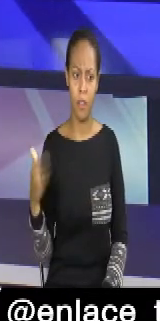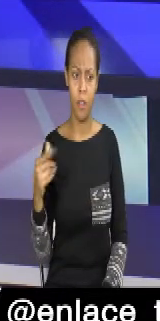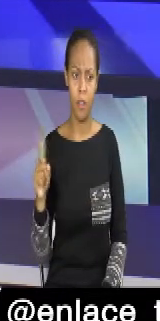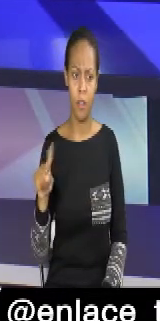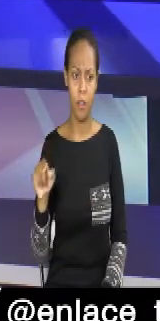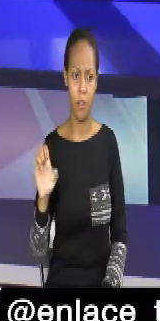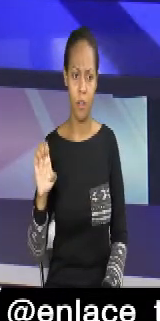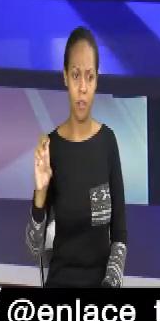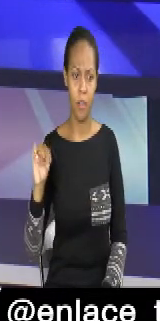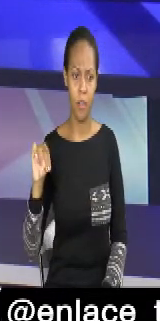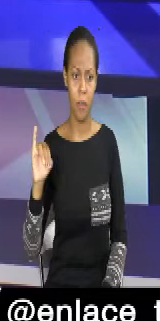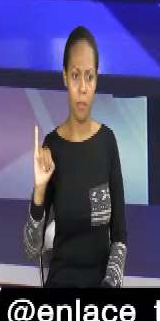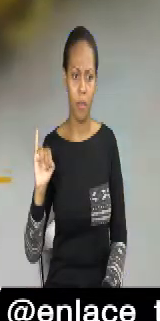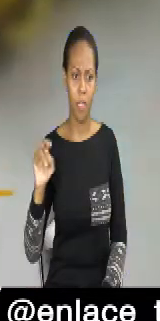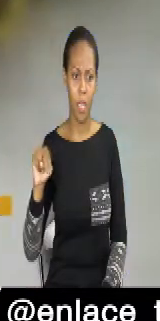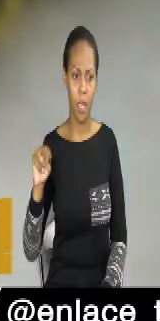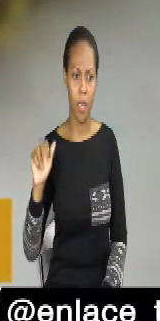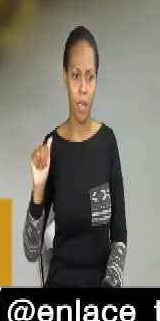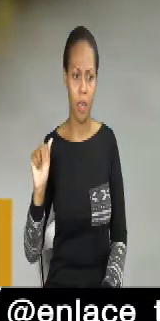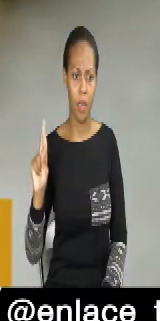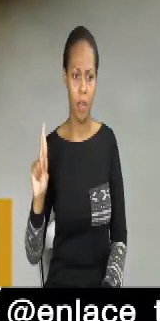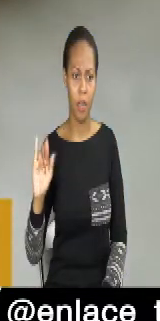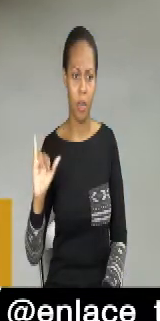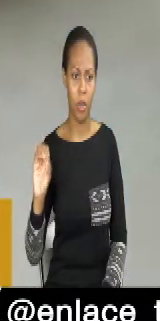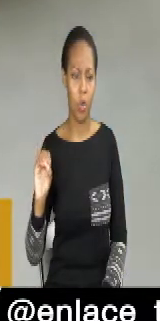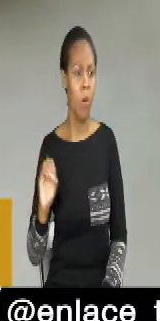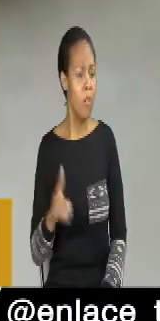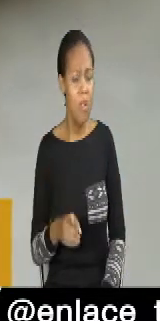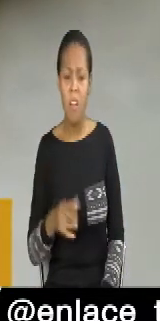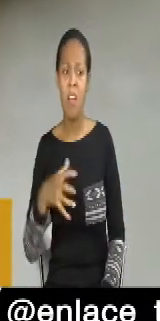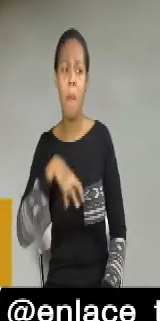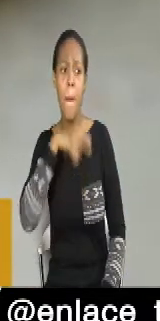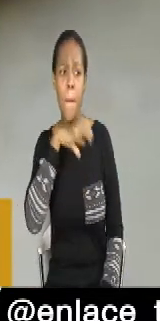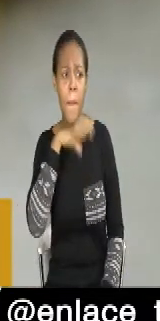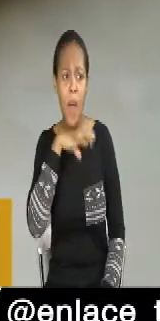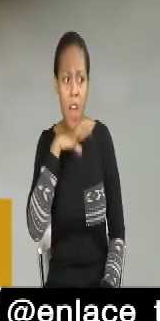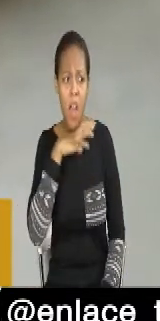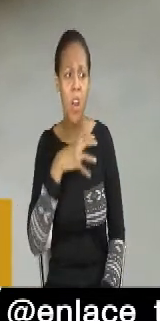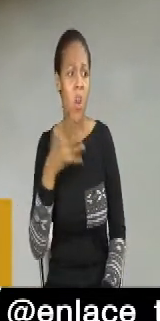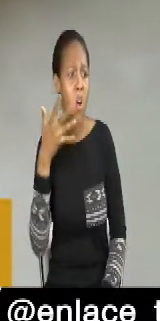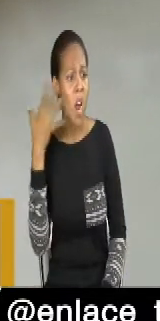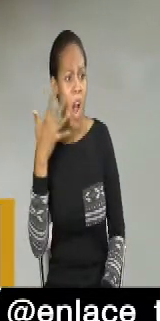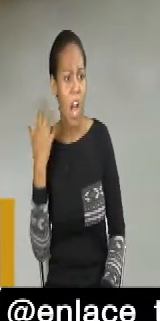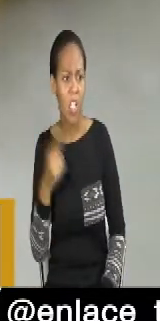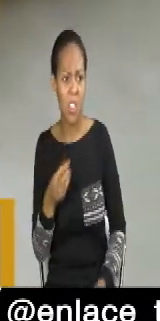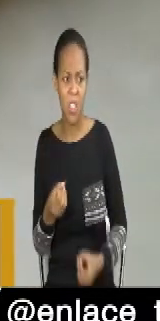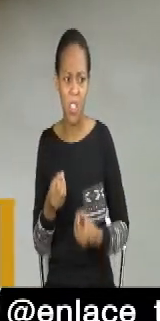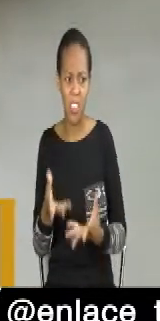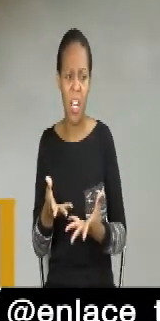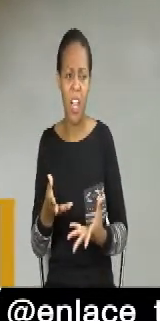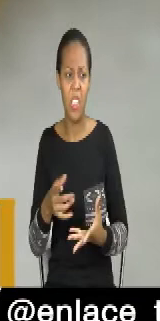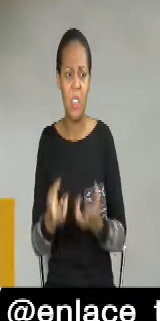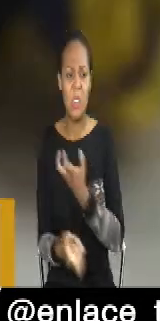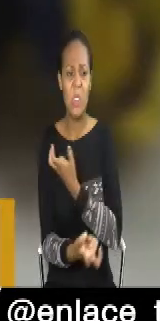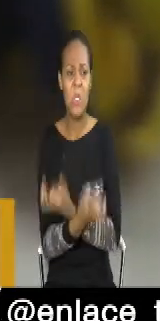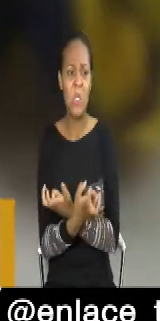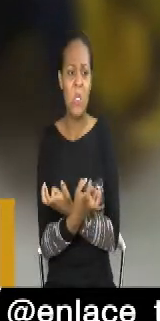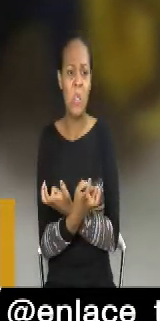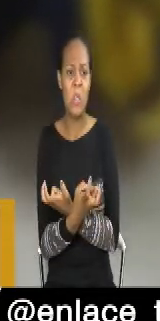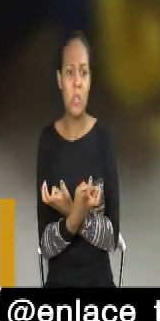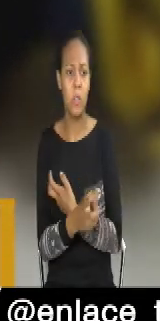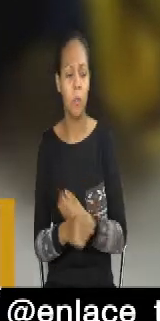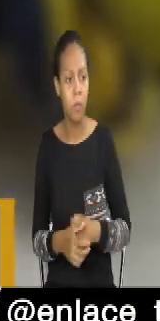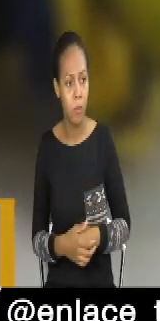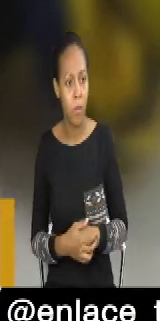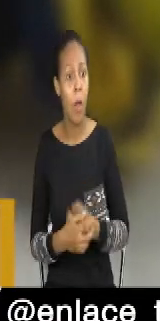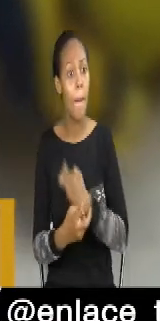sido envenenados. Este video en el que se ve a esta mascota agonizando, al parecer luego de ser envenenada en el barrio Colinas del Seminario,